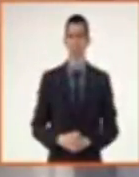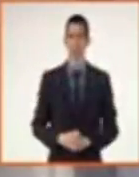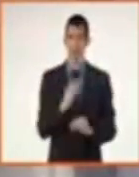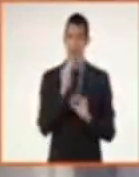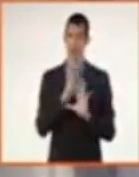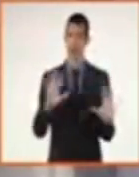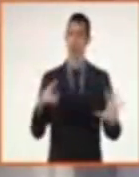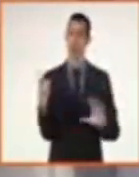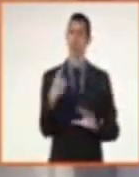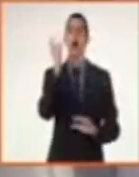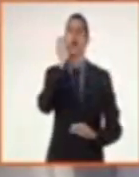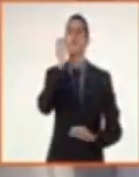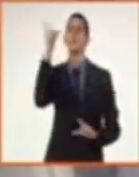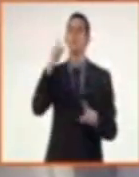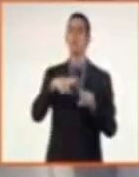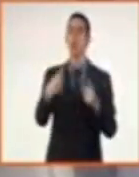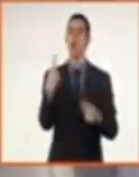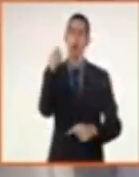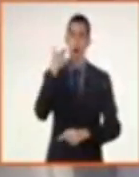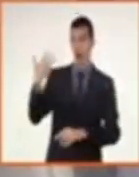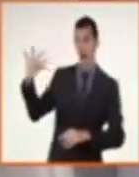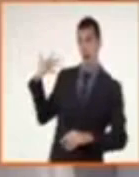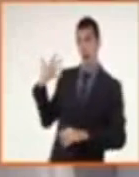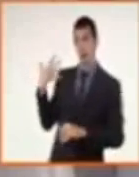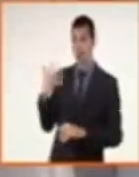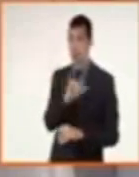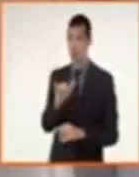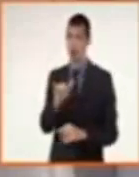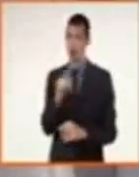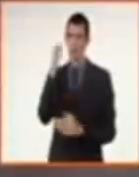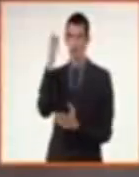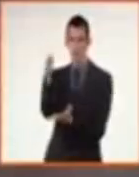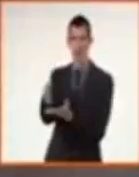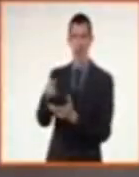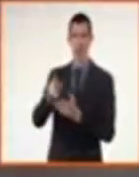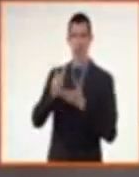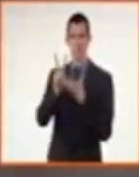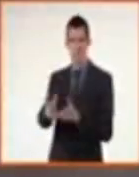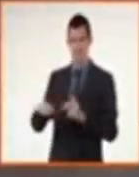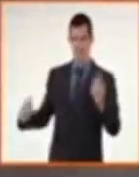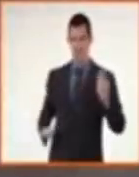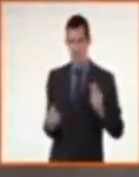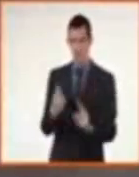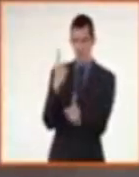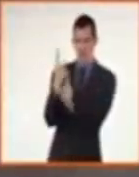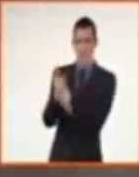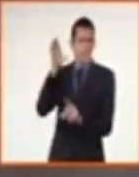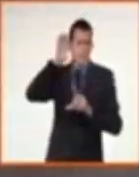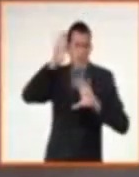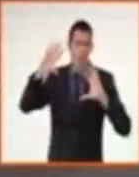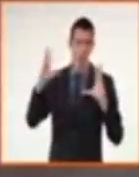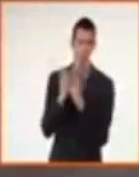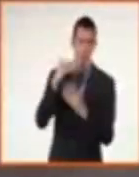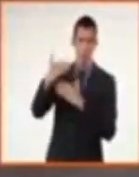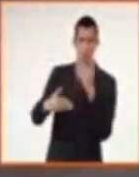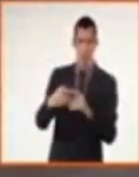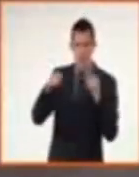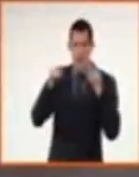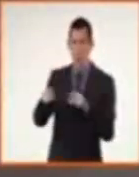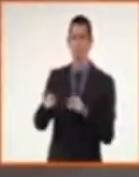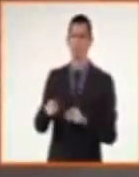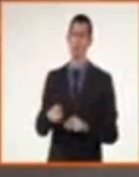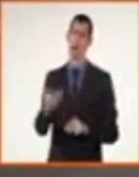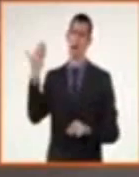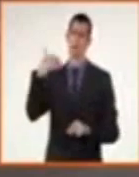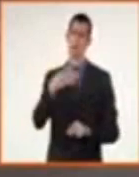acercamiento a los barrios y a las comunidades. Y un pueblo que ha tenido que enfrentar los apagones, las carencias alimenticias, los problemas el ómnibus, de los